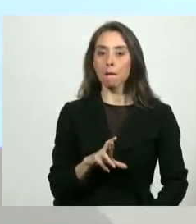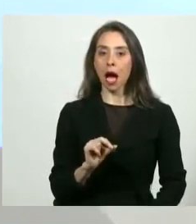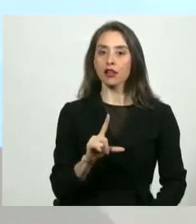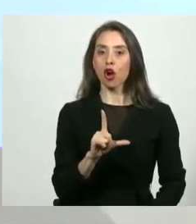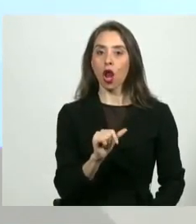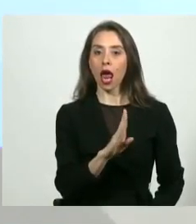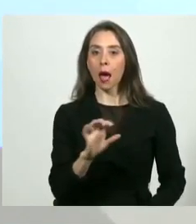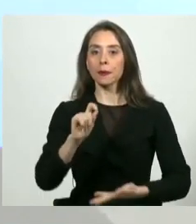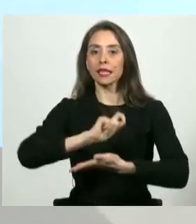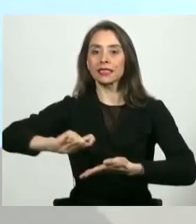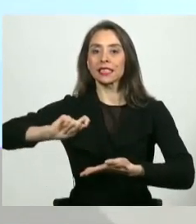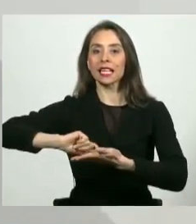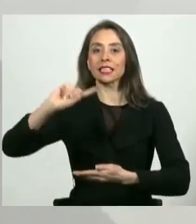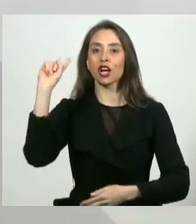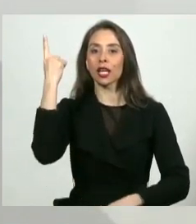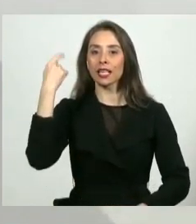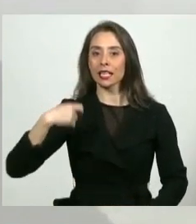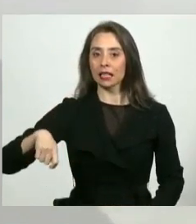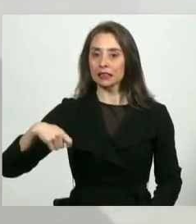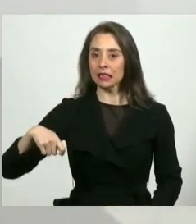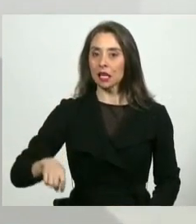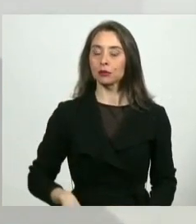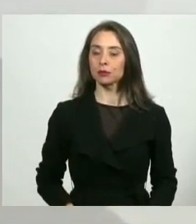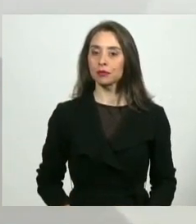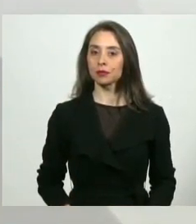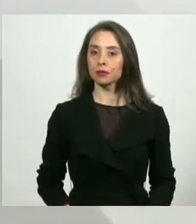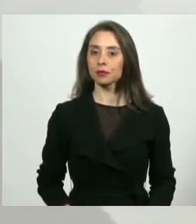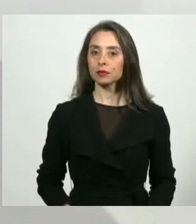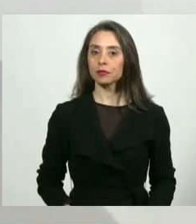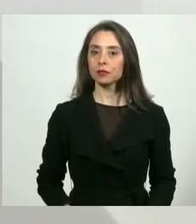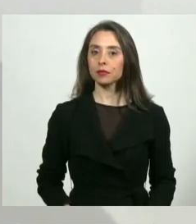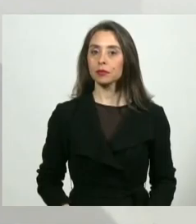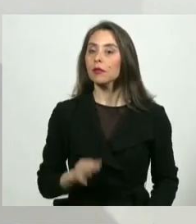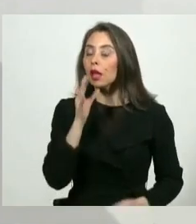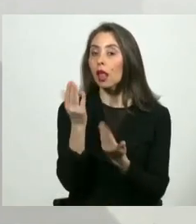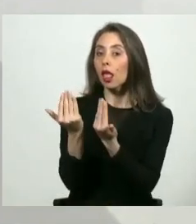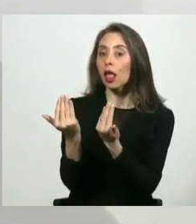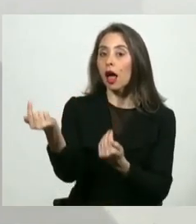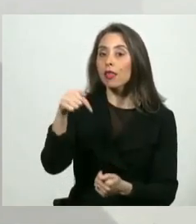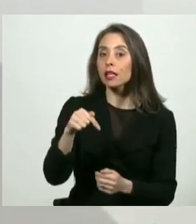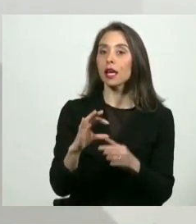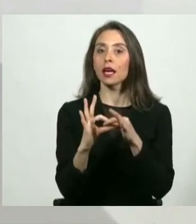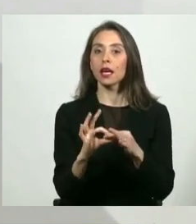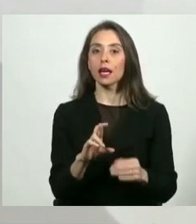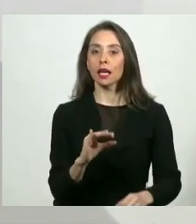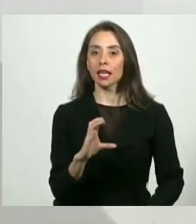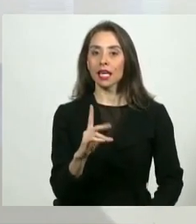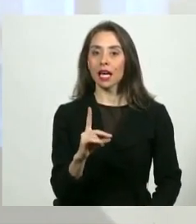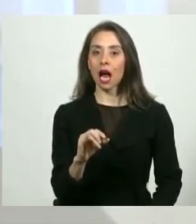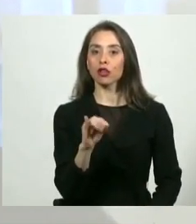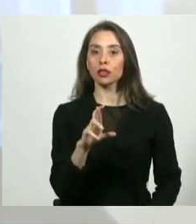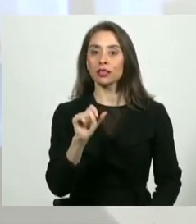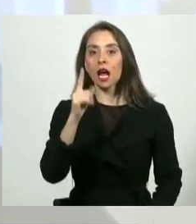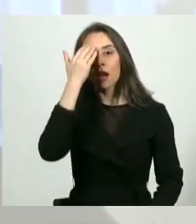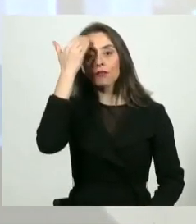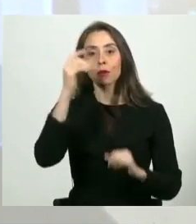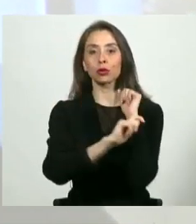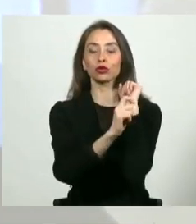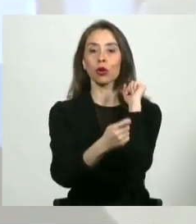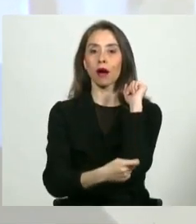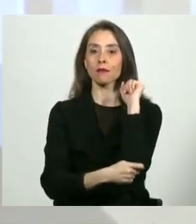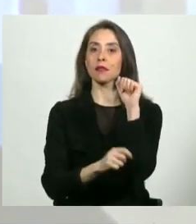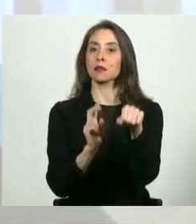secretario general del Senado. Quiero también, aún no ha llegado, agradecer a Ricardo Israel, destacado abogado y académico,